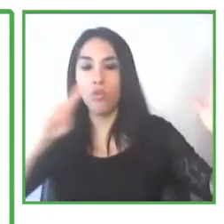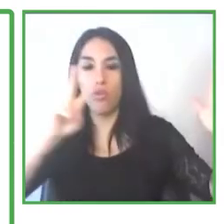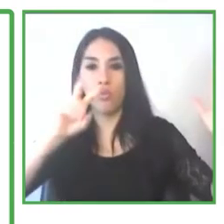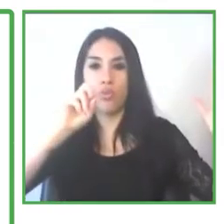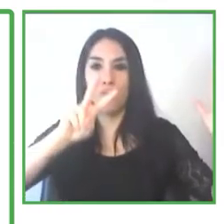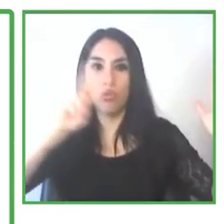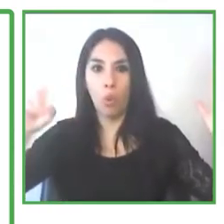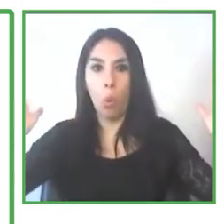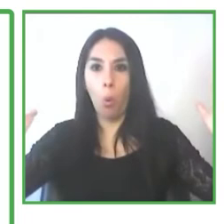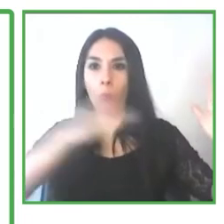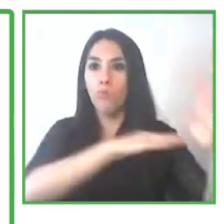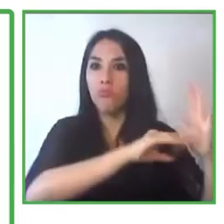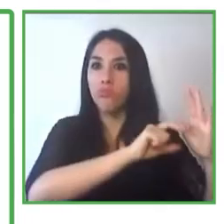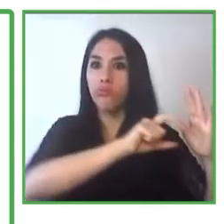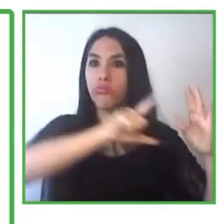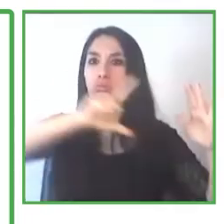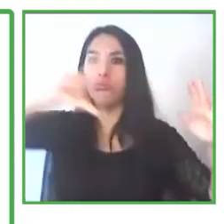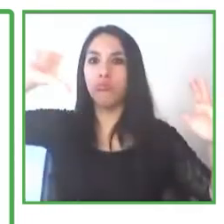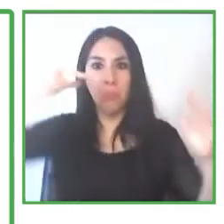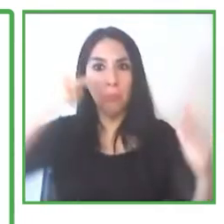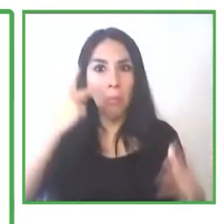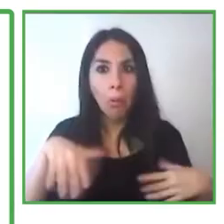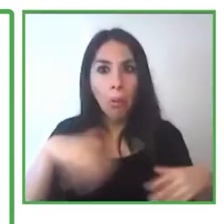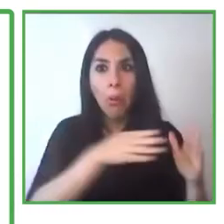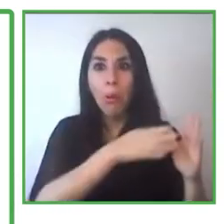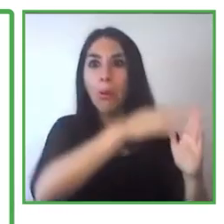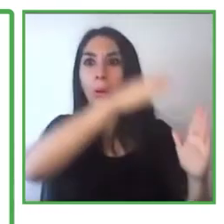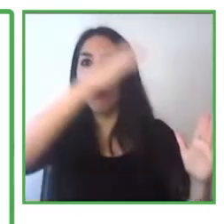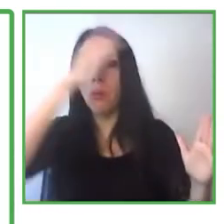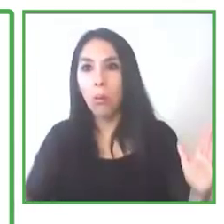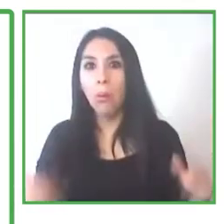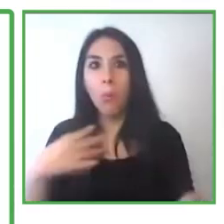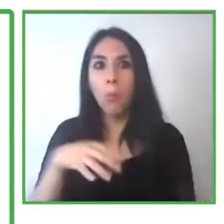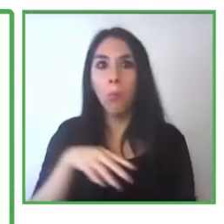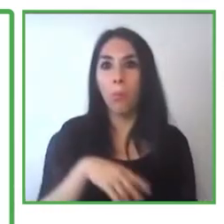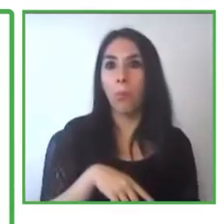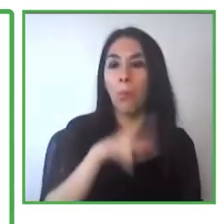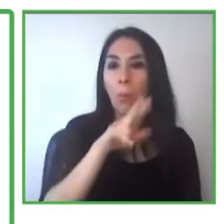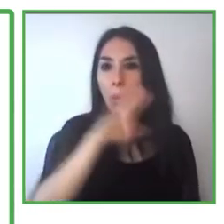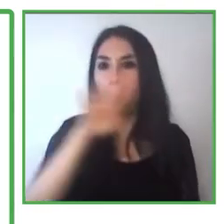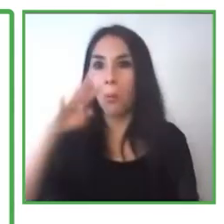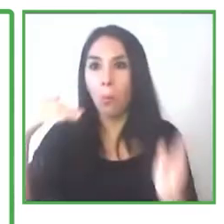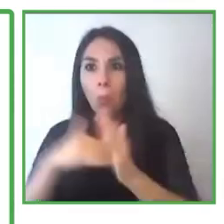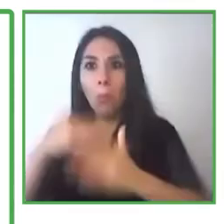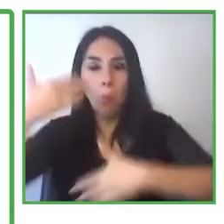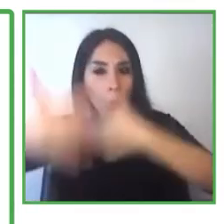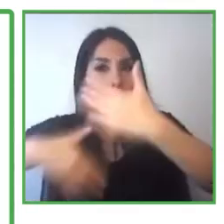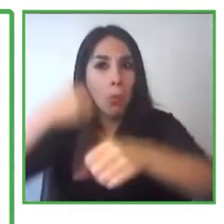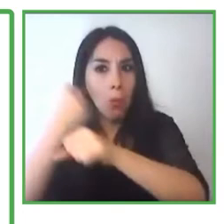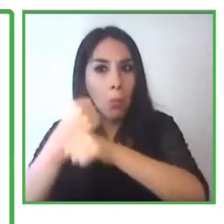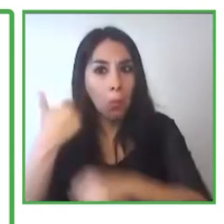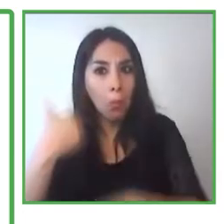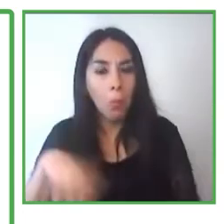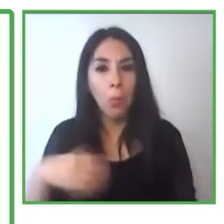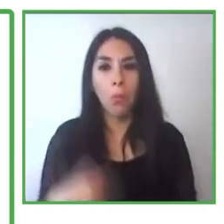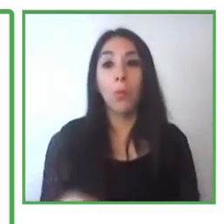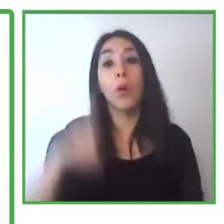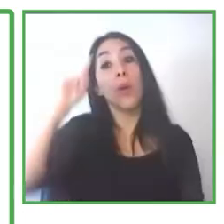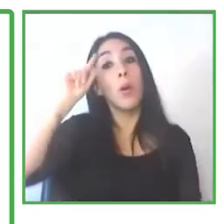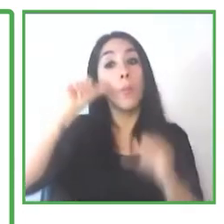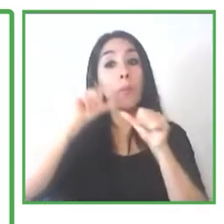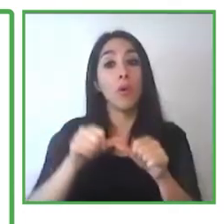2020. Mencionar que el año 2020 es el único año en que ha habido una disminución de inserciones respecto al anterior por culpa de la